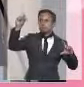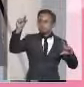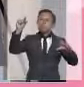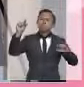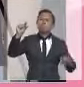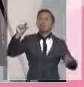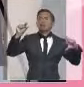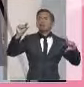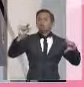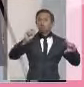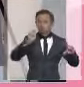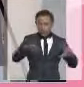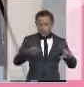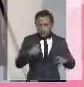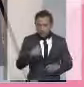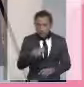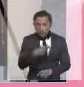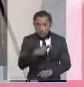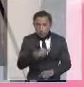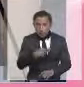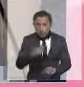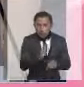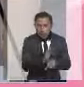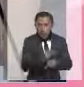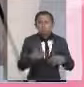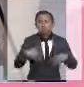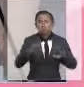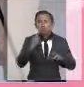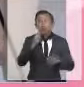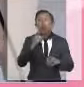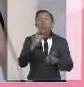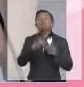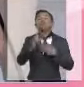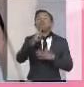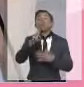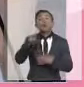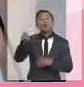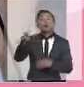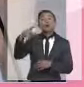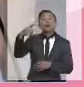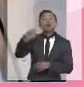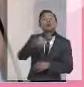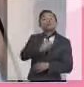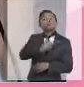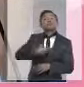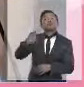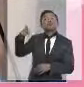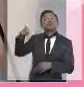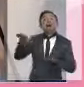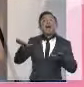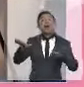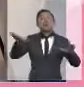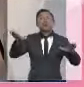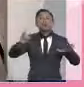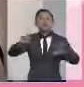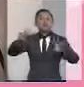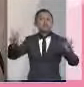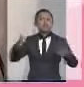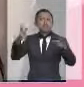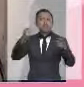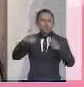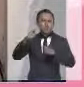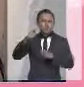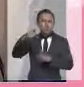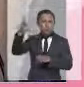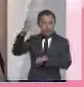también a vender el avión presidencial, bien, que no lo tiene ni Donald Trump. Ya ven que Trump